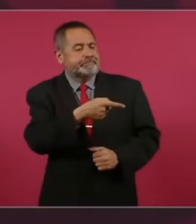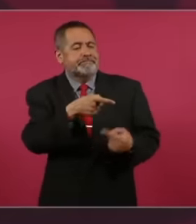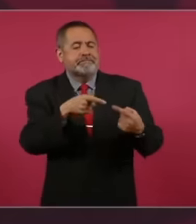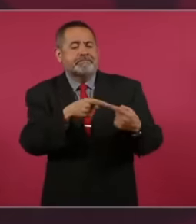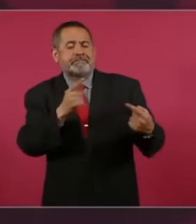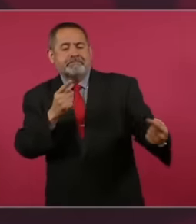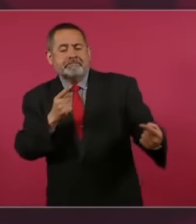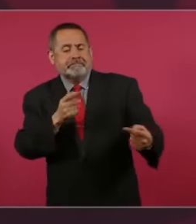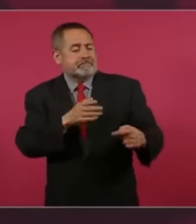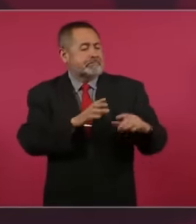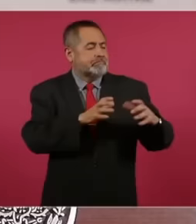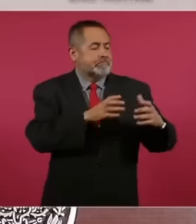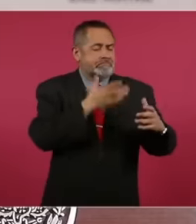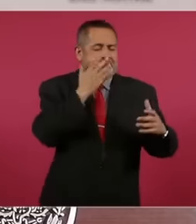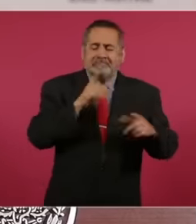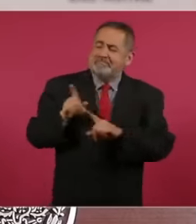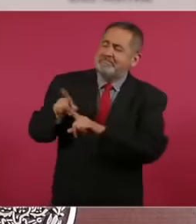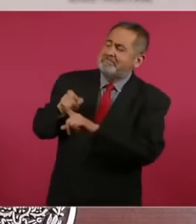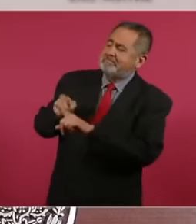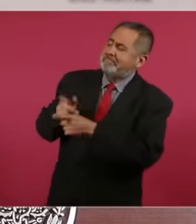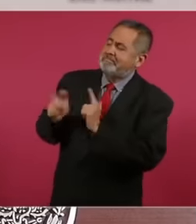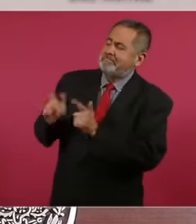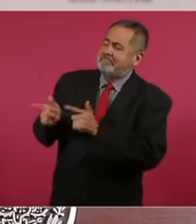adversarios conservadores se burlen